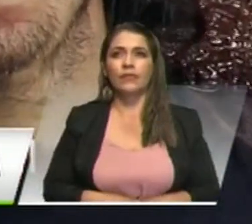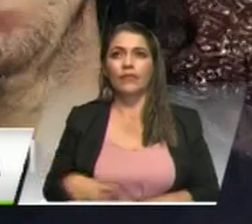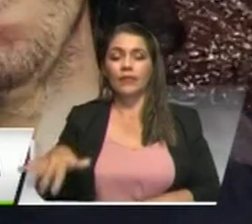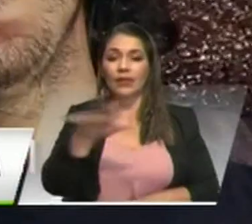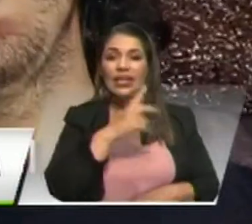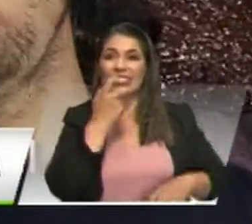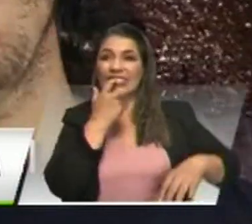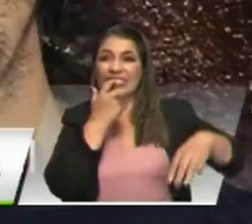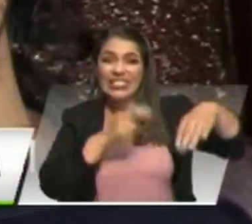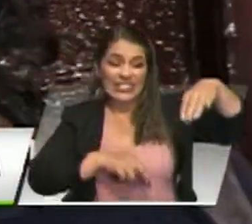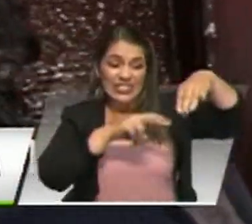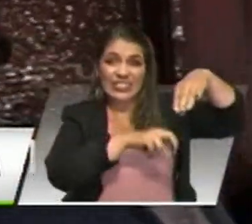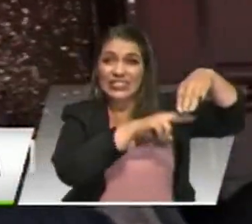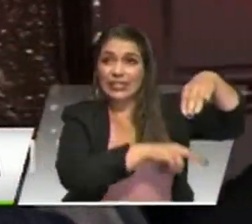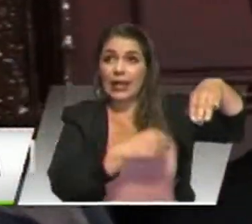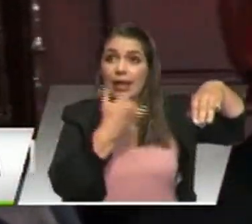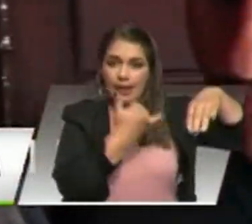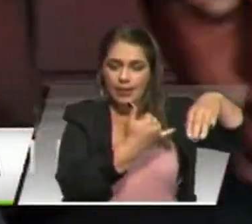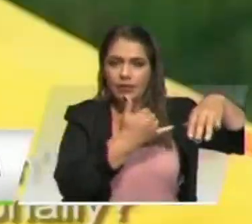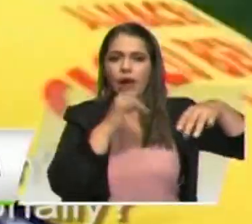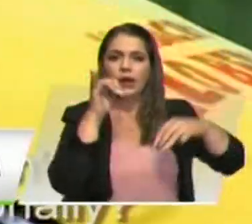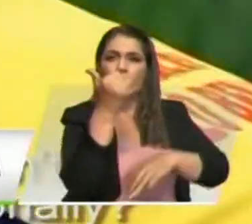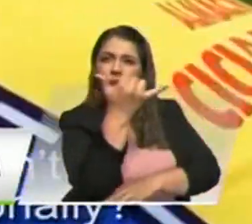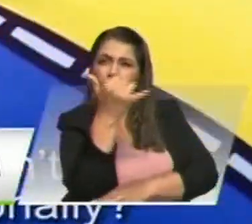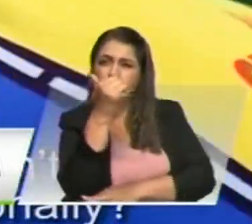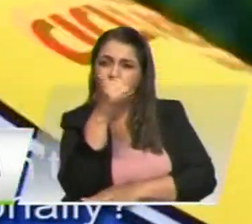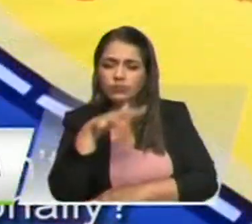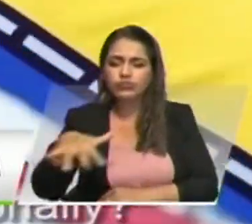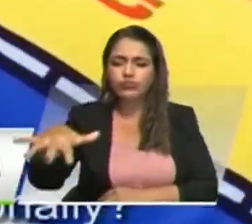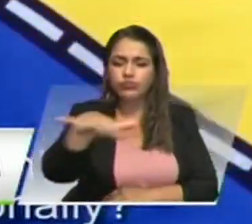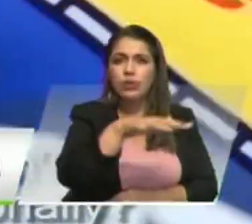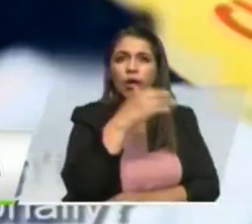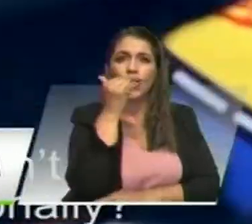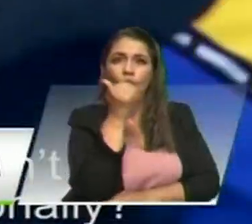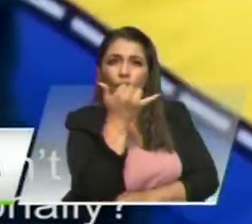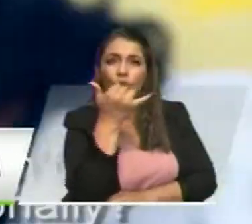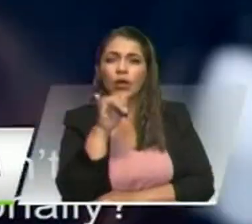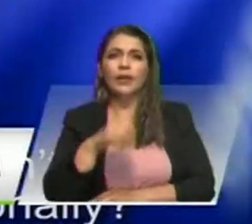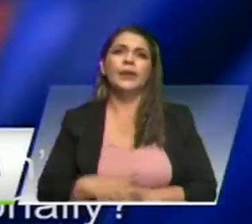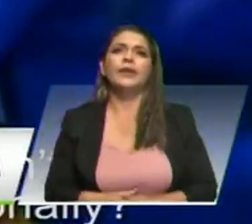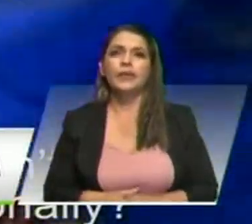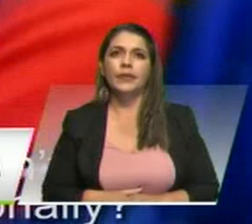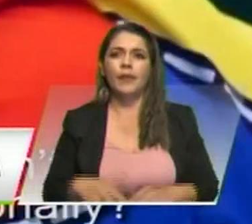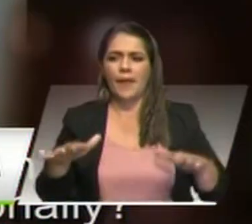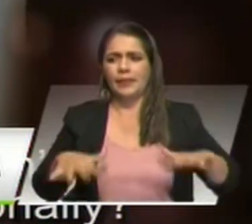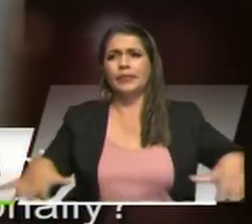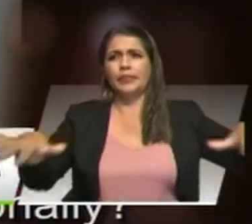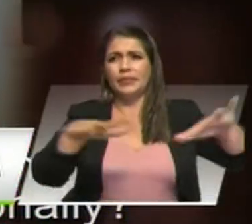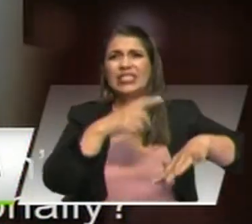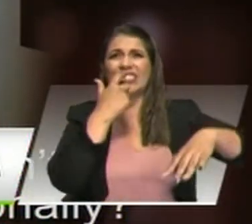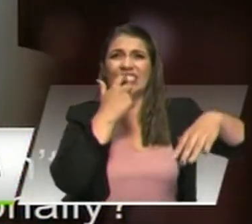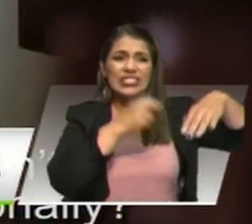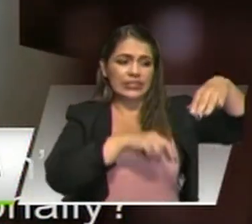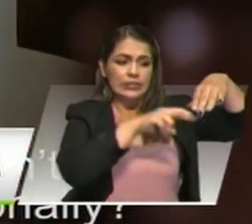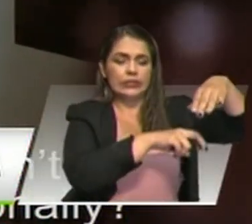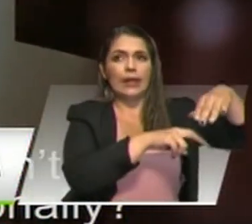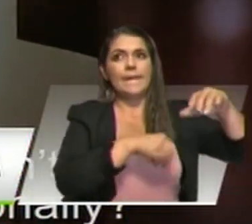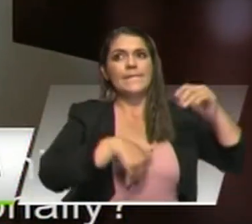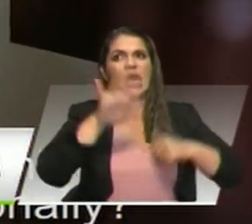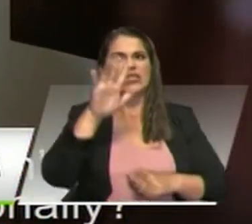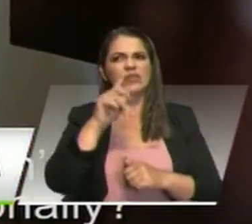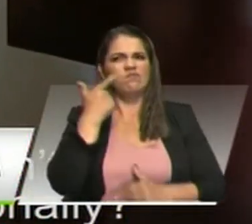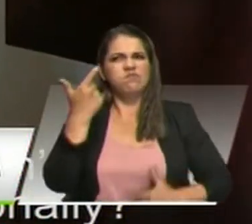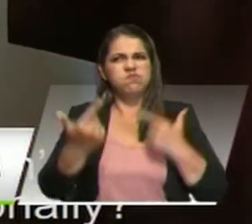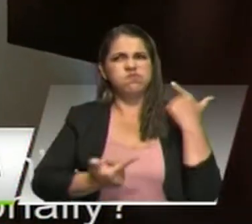de Amagá, en el suroeste de Antioquia, fue el escenario del rodaje de la película, un territorio minero que sobresale por la